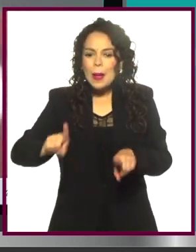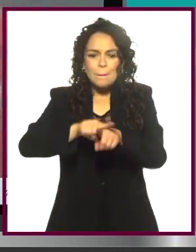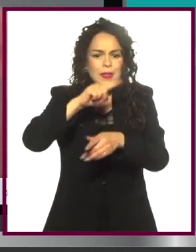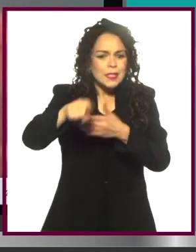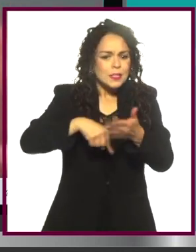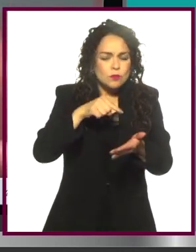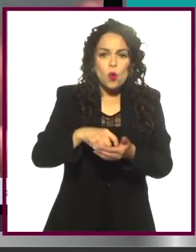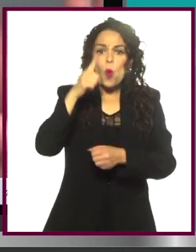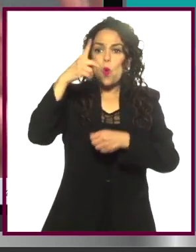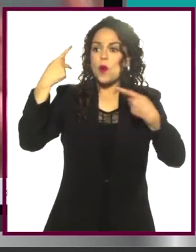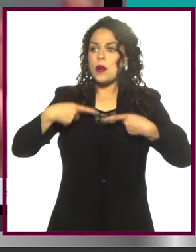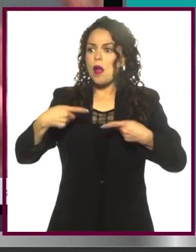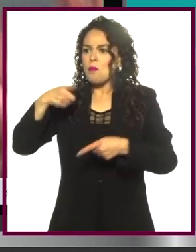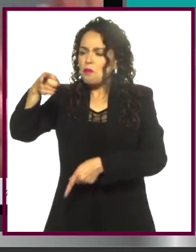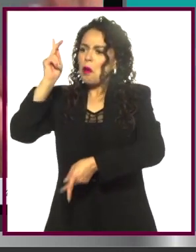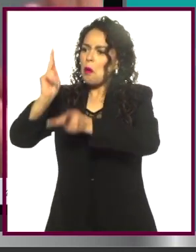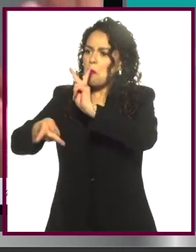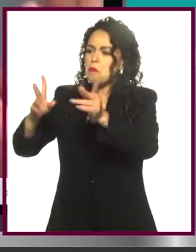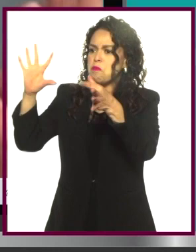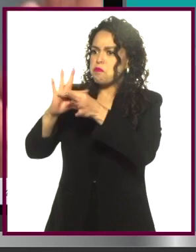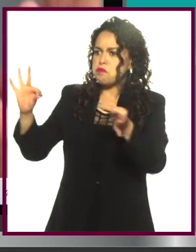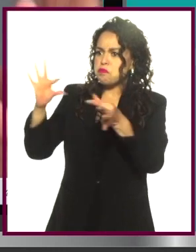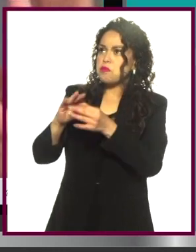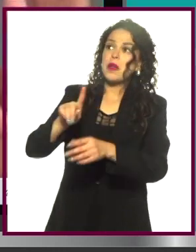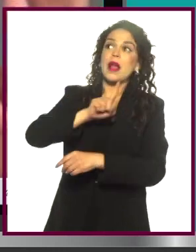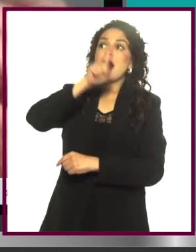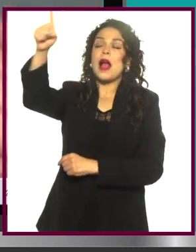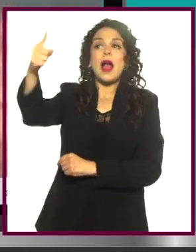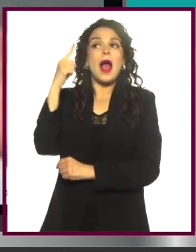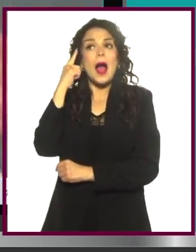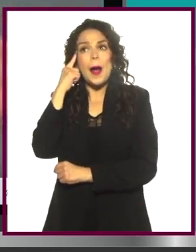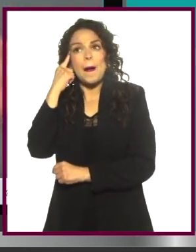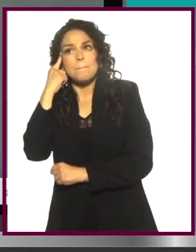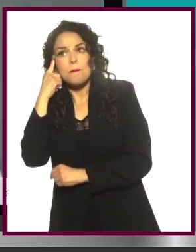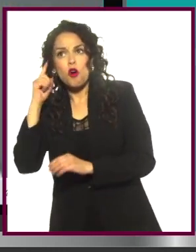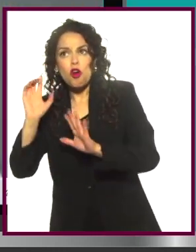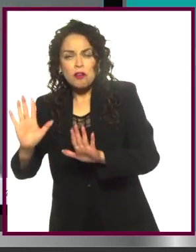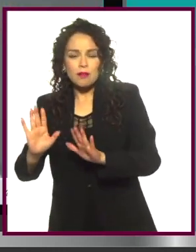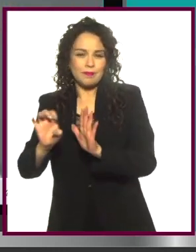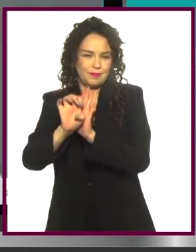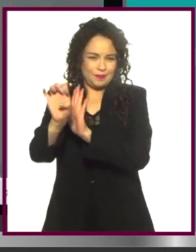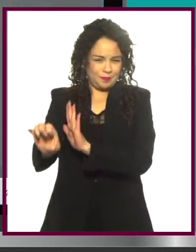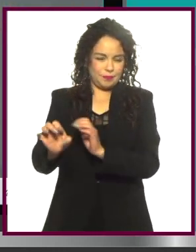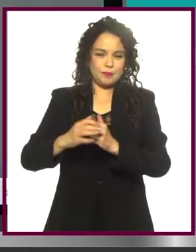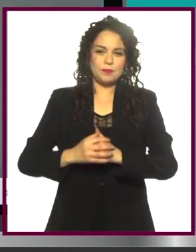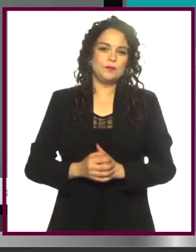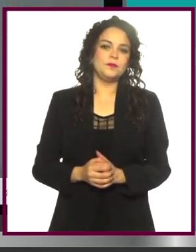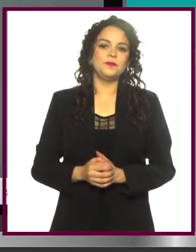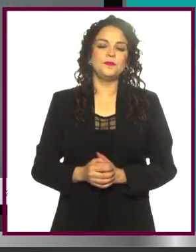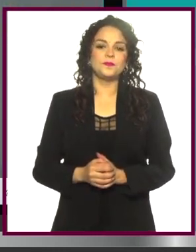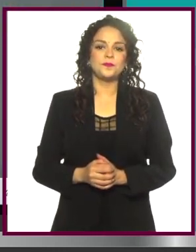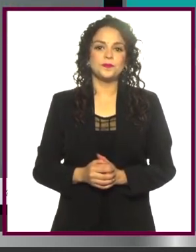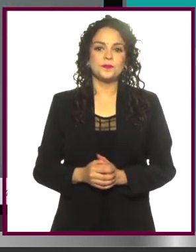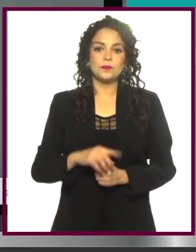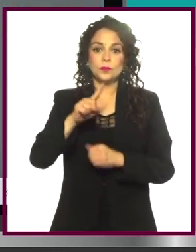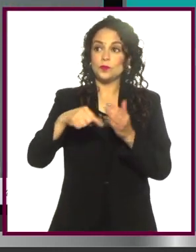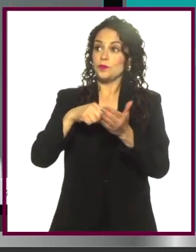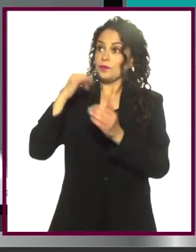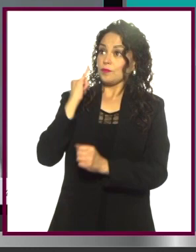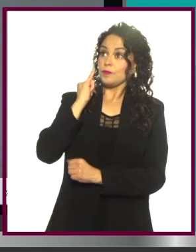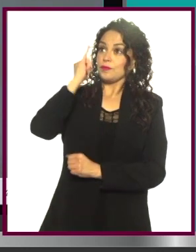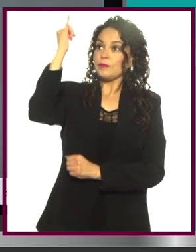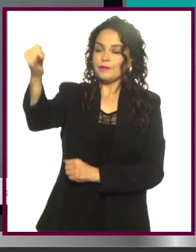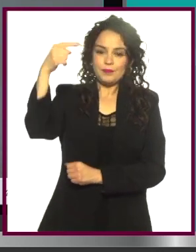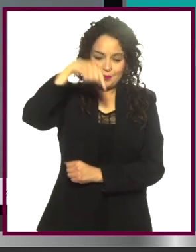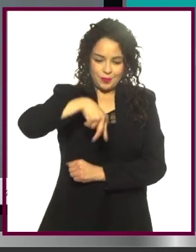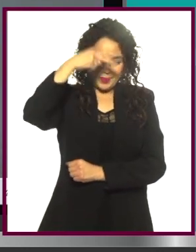persona podía estar hablando y explicando algo en Japón, por hablar de un lugar lejano